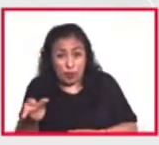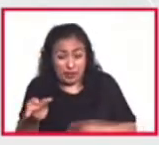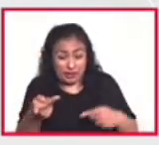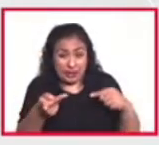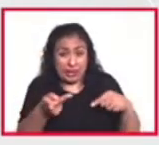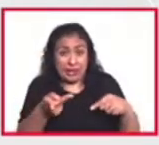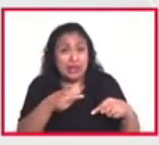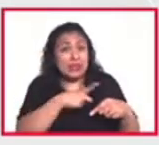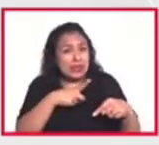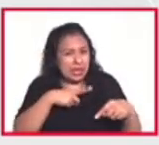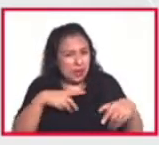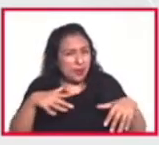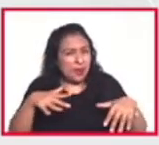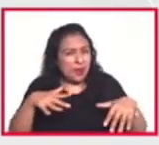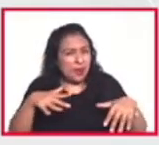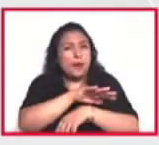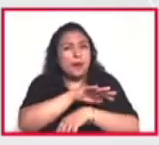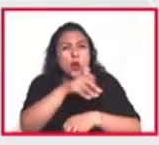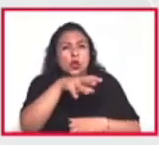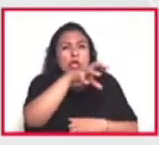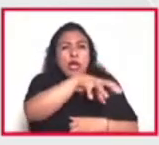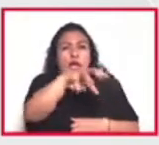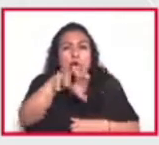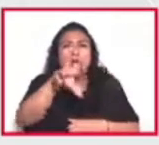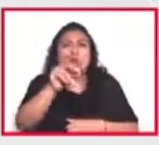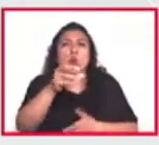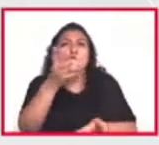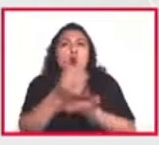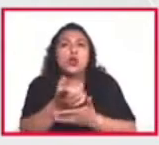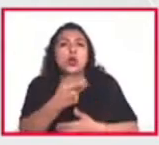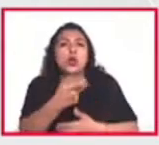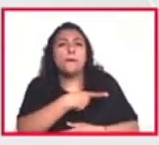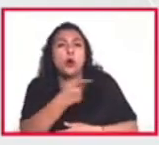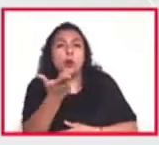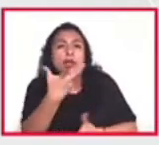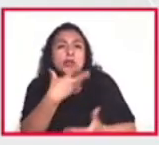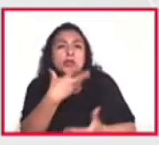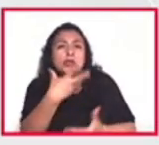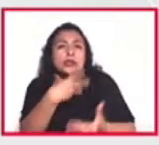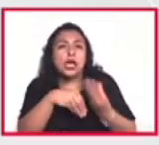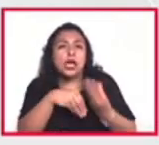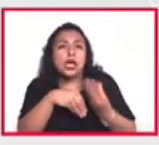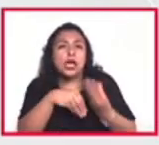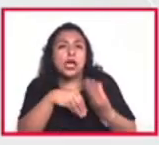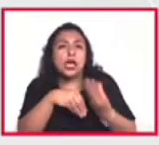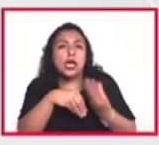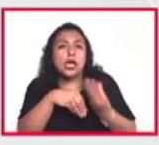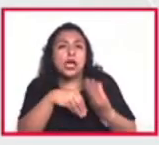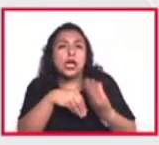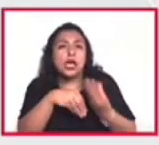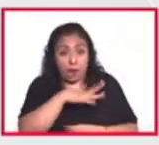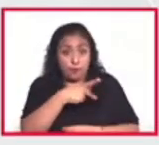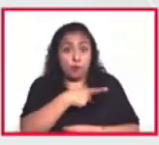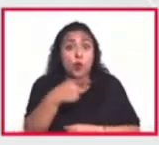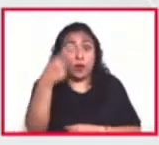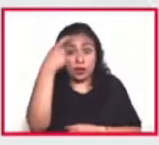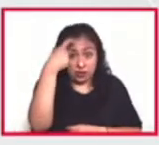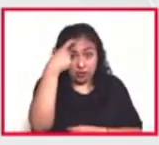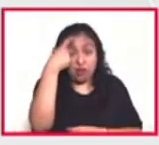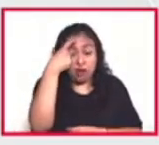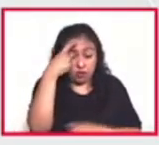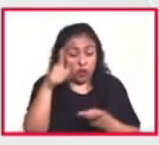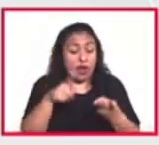también replantear a otras áreas, no solamente la pobreza económica, la pobreza intelectual, la